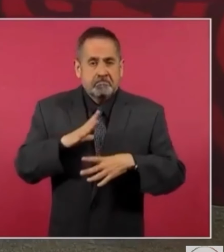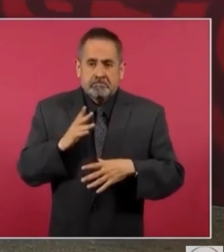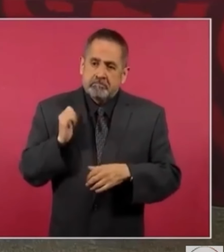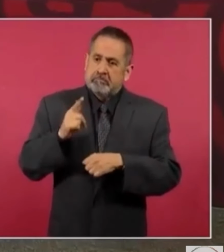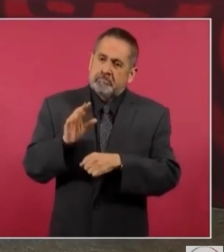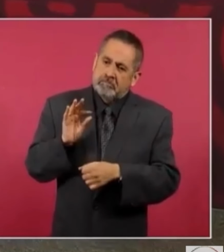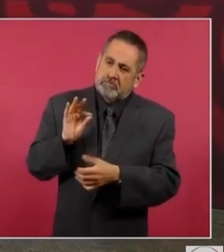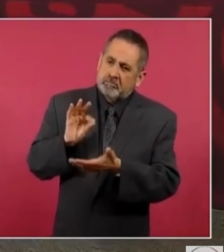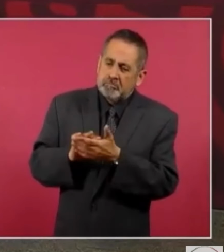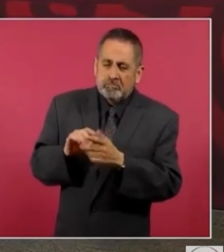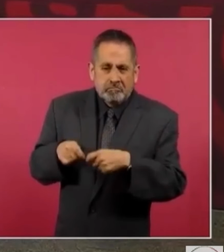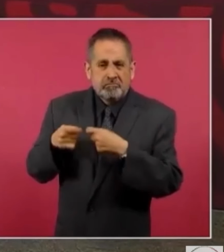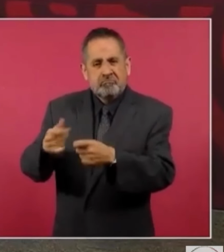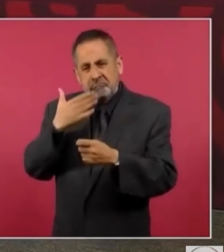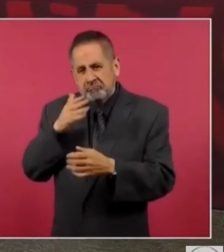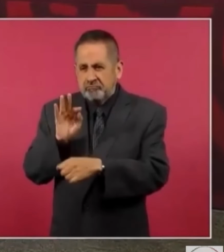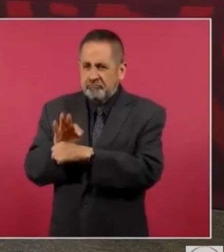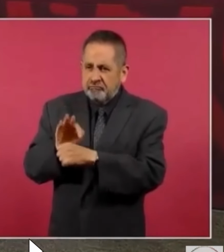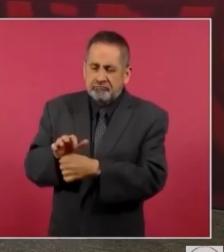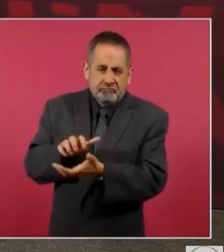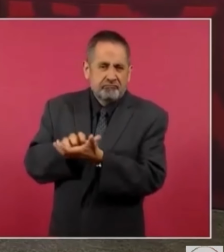y casi no hay nada.